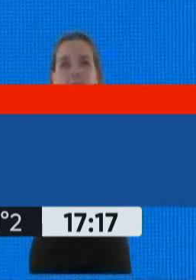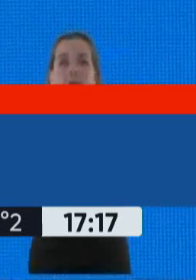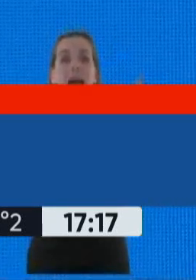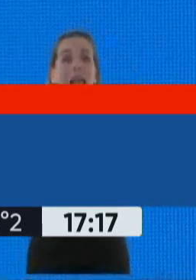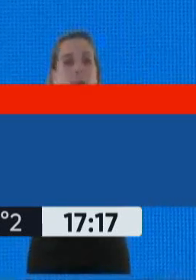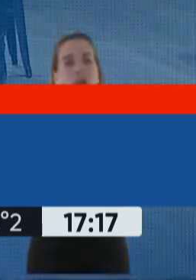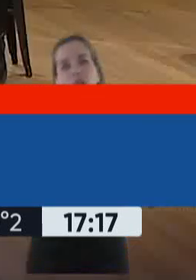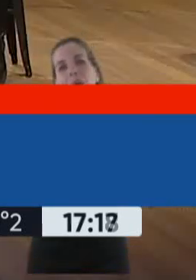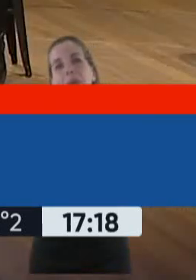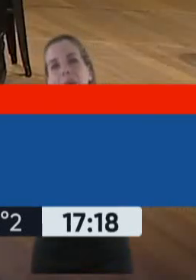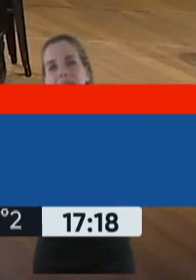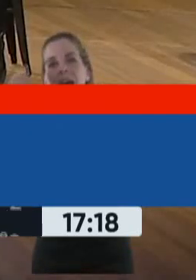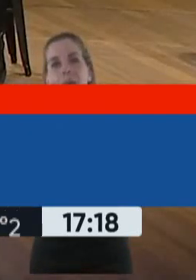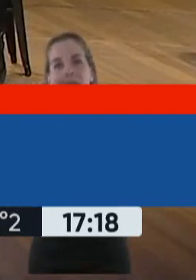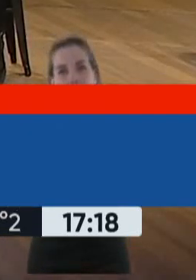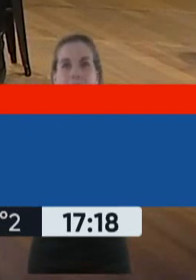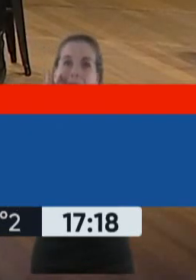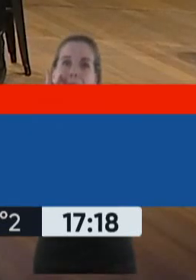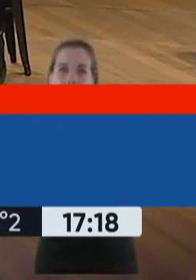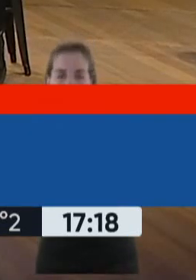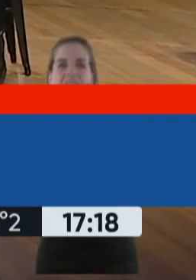y lo disfruten.